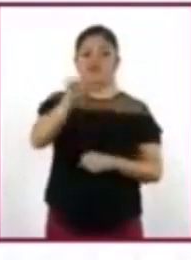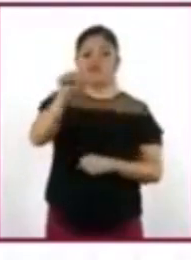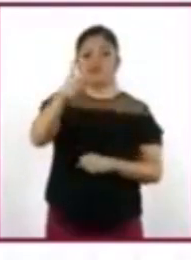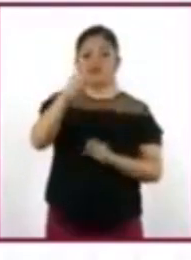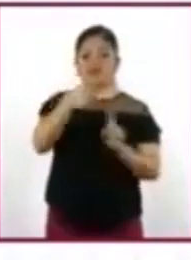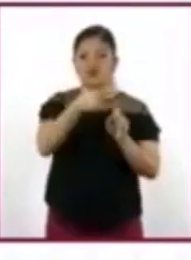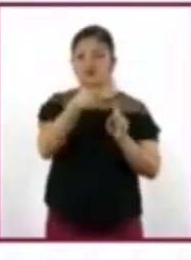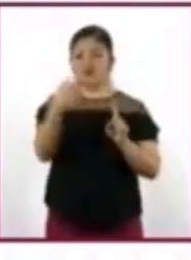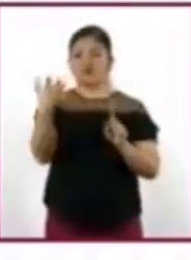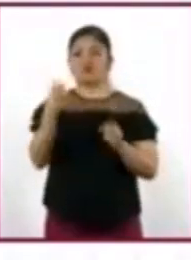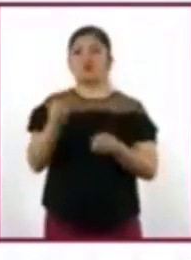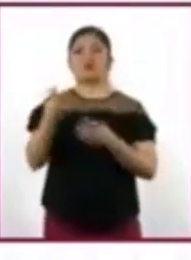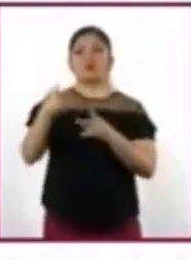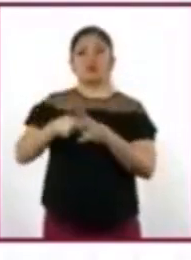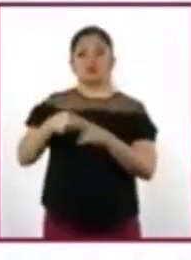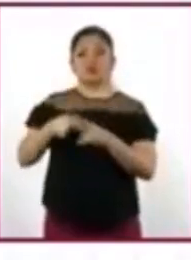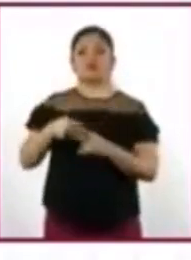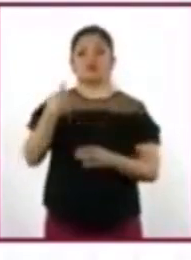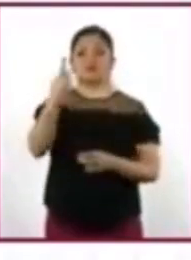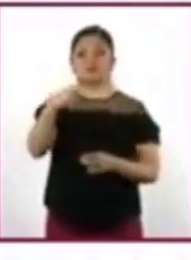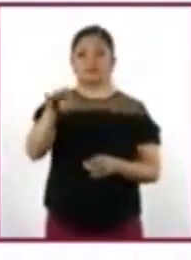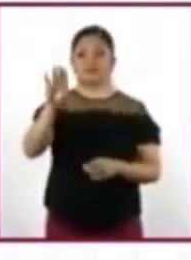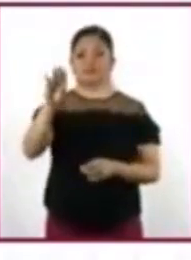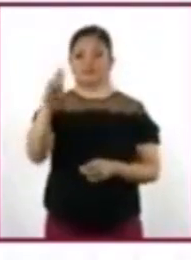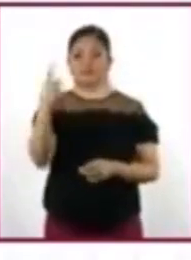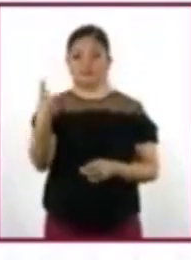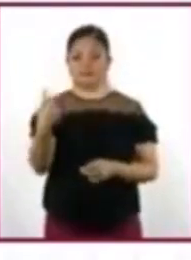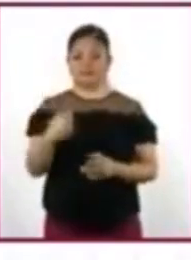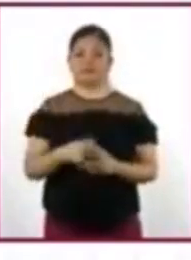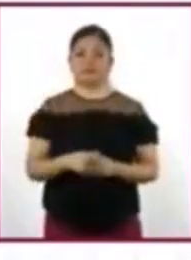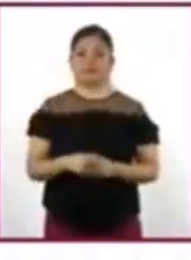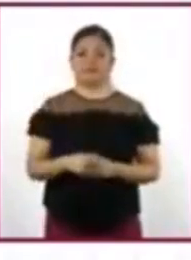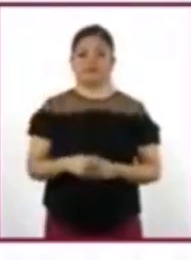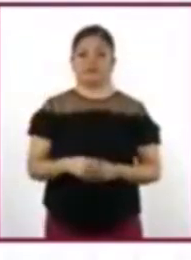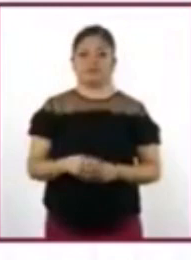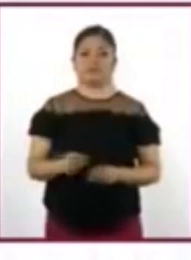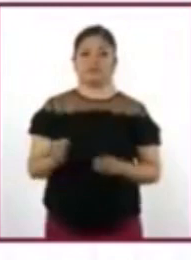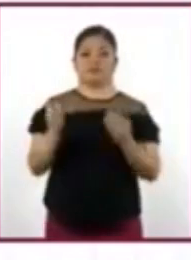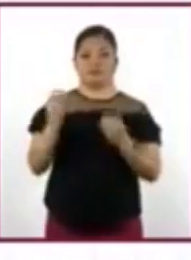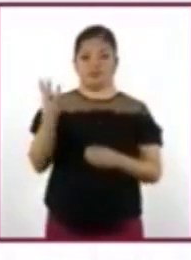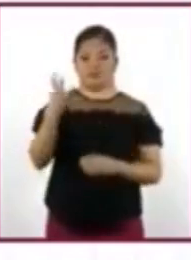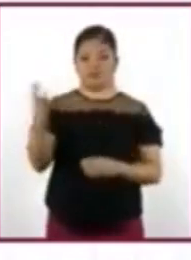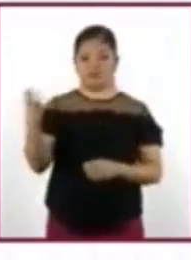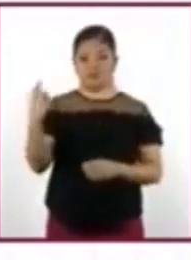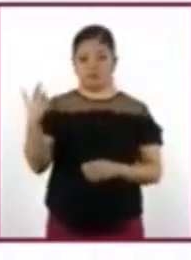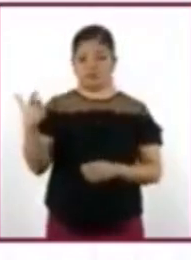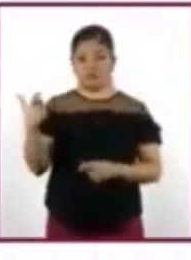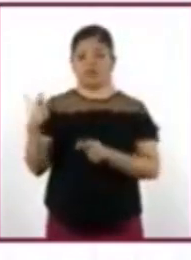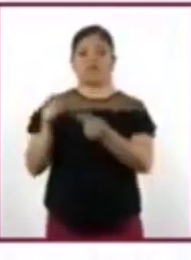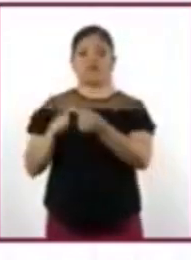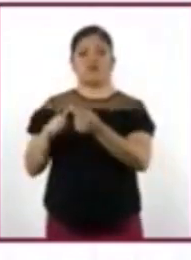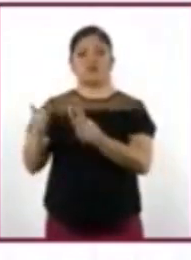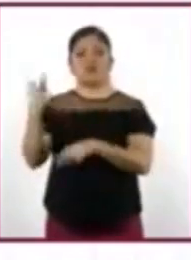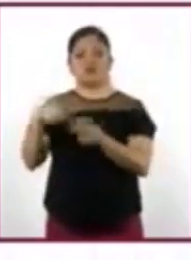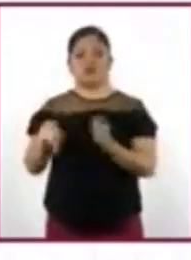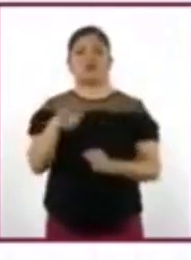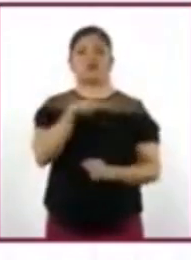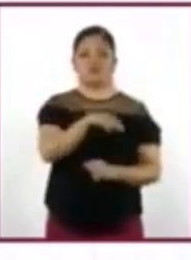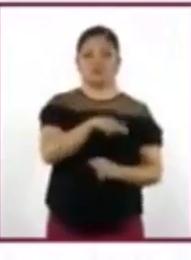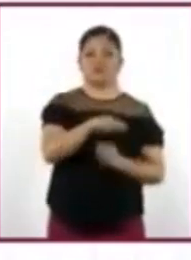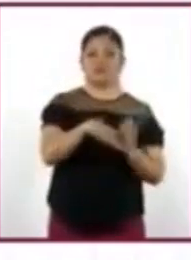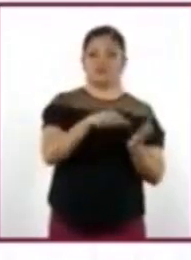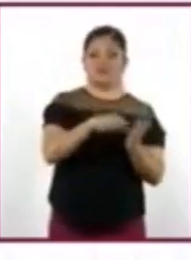en la sucesión es el 191. O el 407 es el que ocupa el lugar